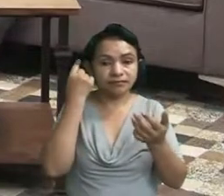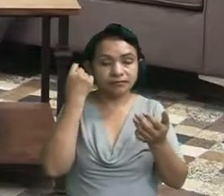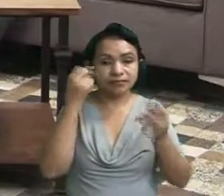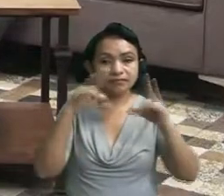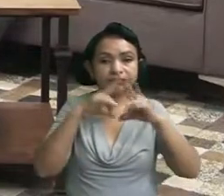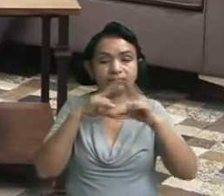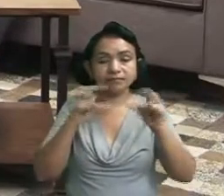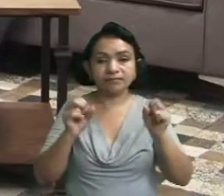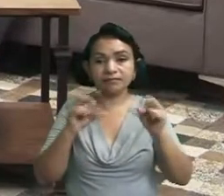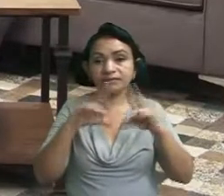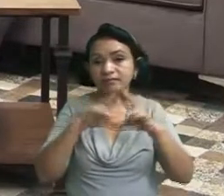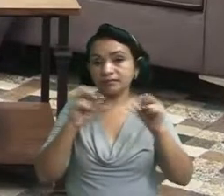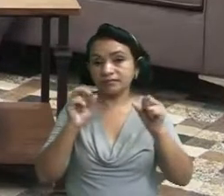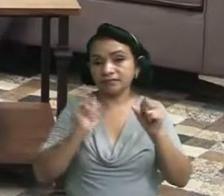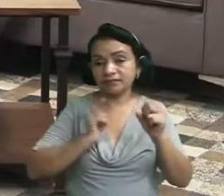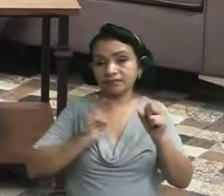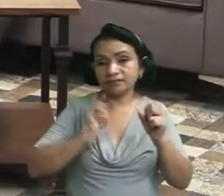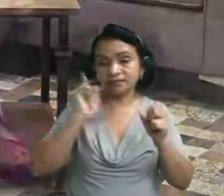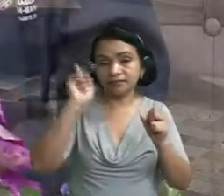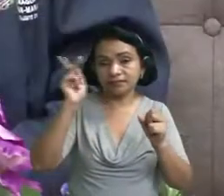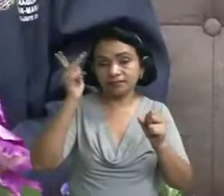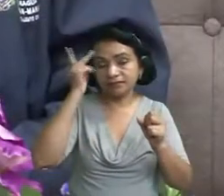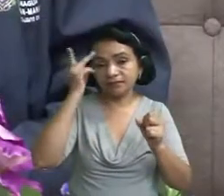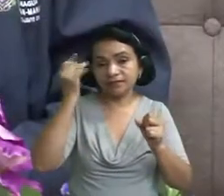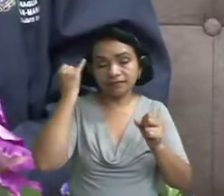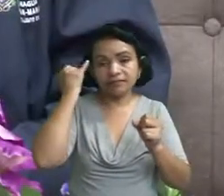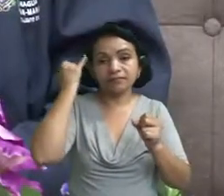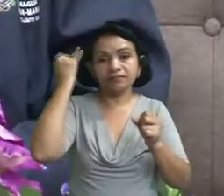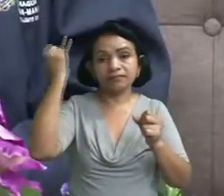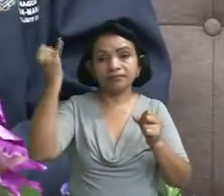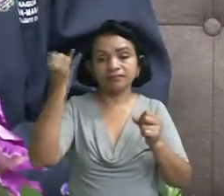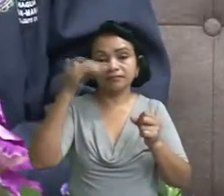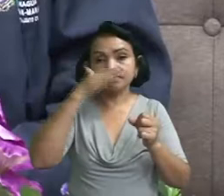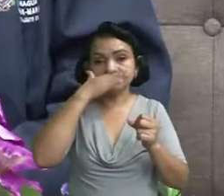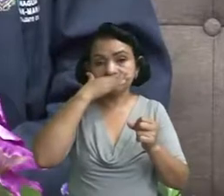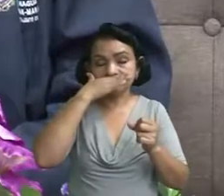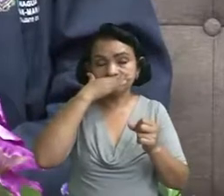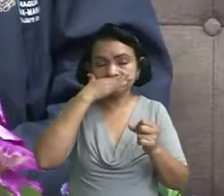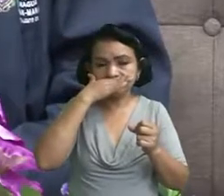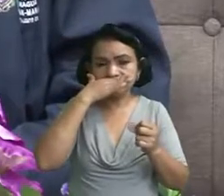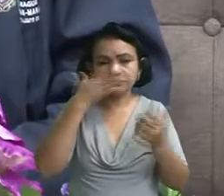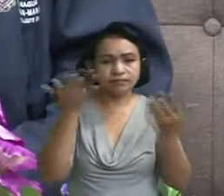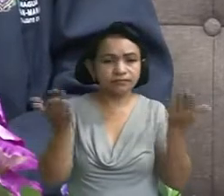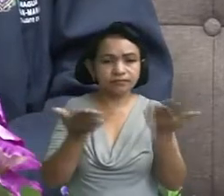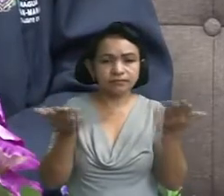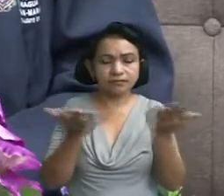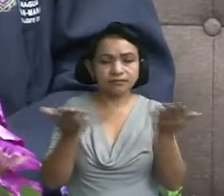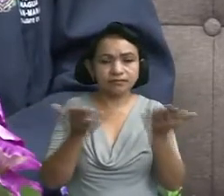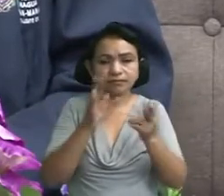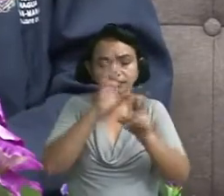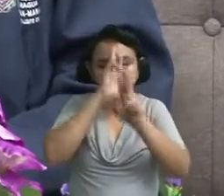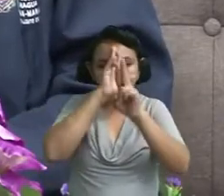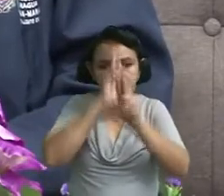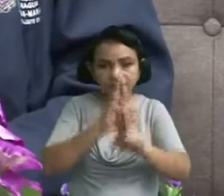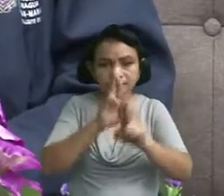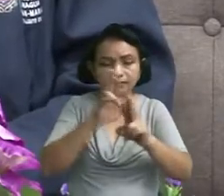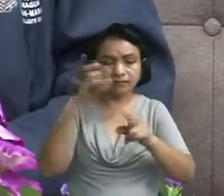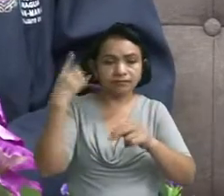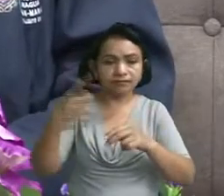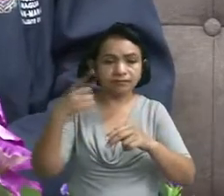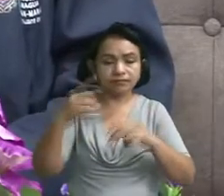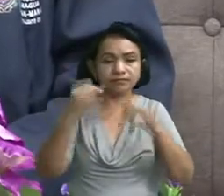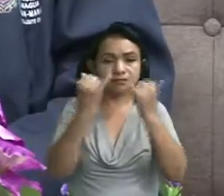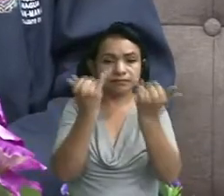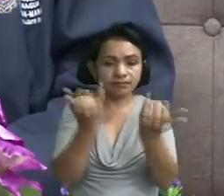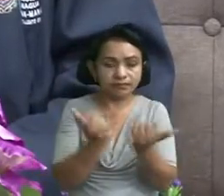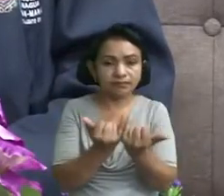Sí, Nicaragua tiene una política exterior de principio. O sea, somos revolucionarios y nosotros somos respetuosos del derecho internacional y